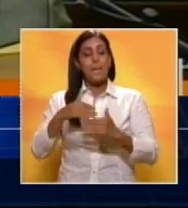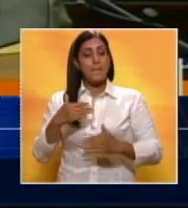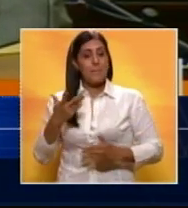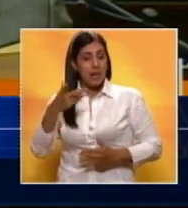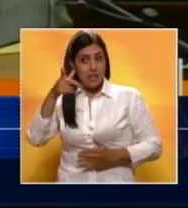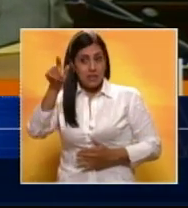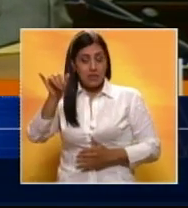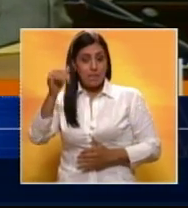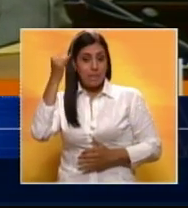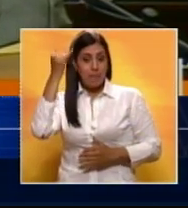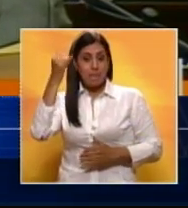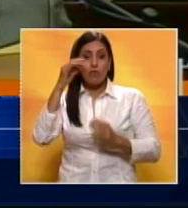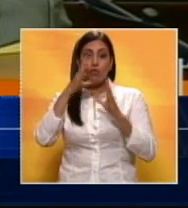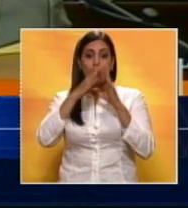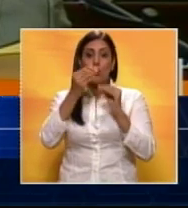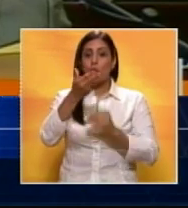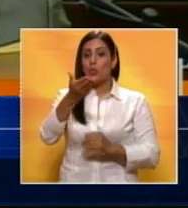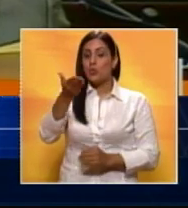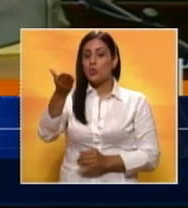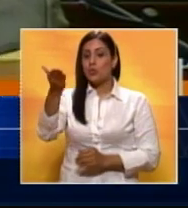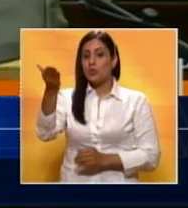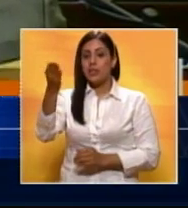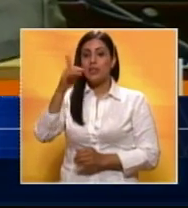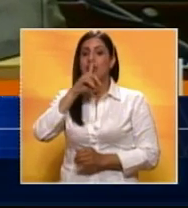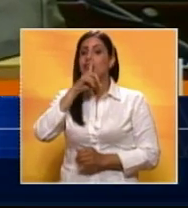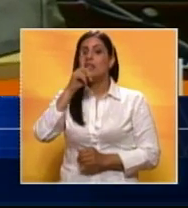que todos ustedes son